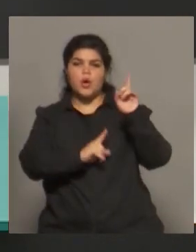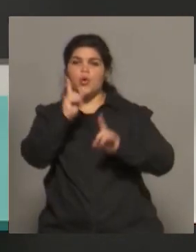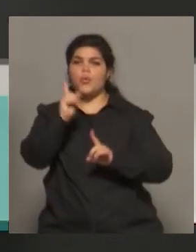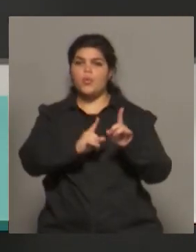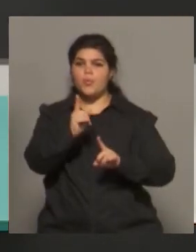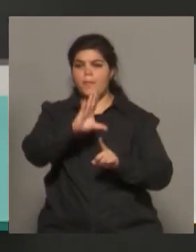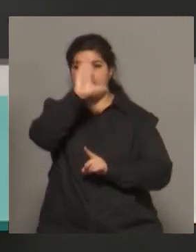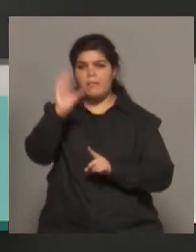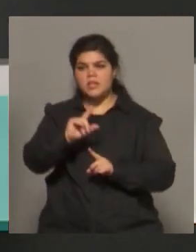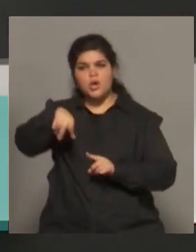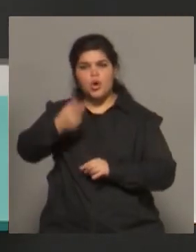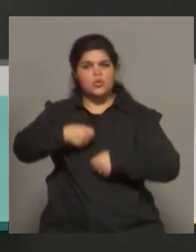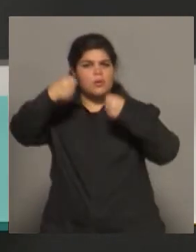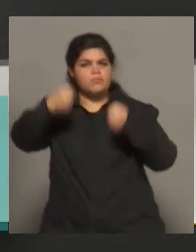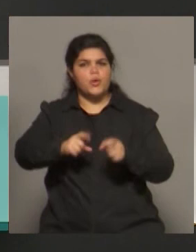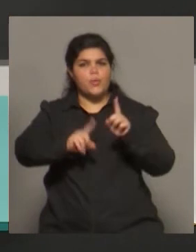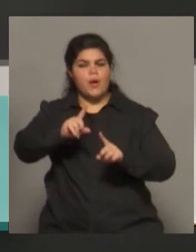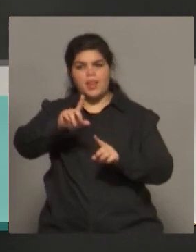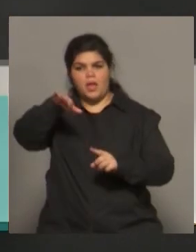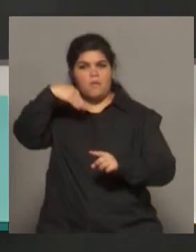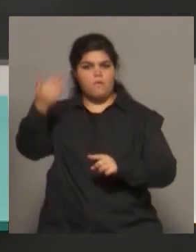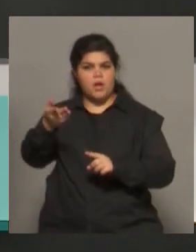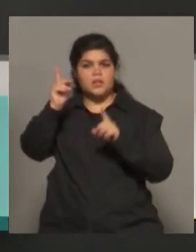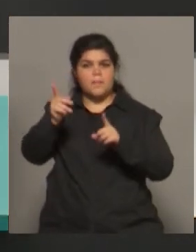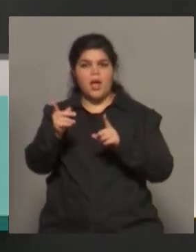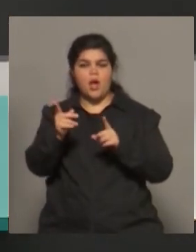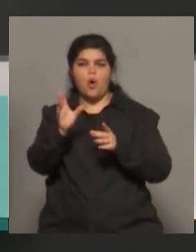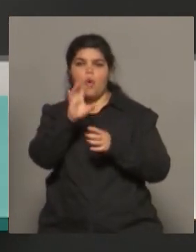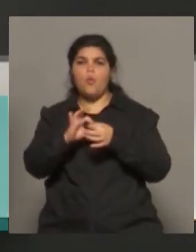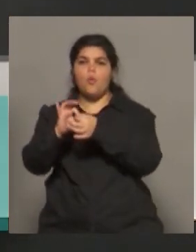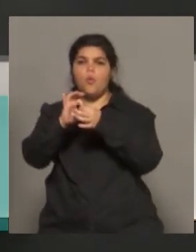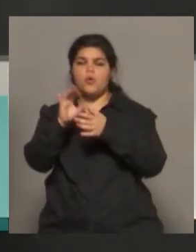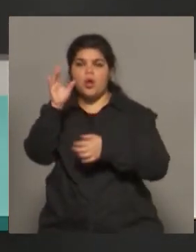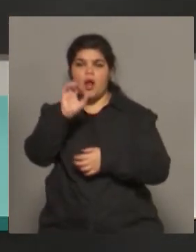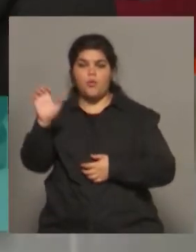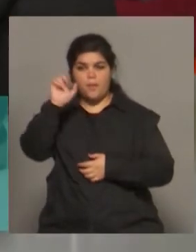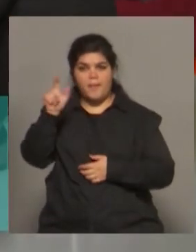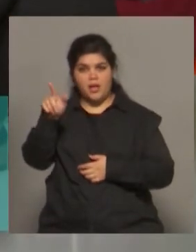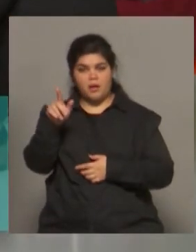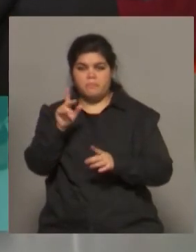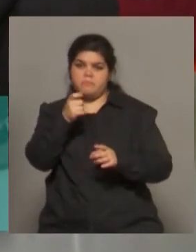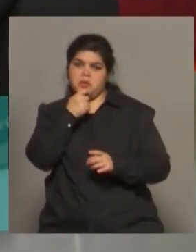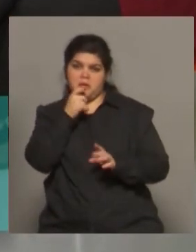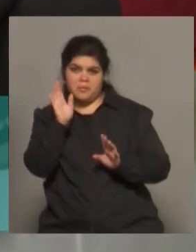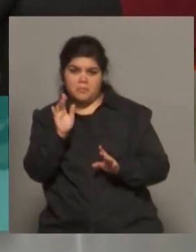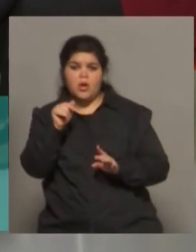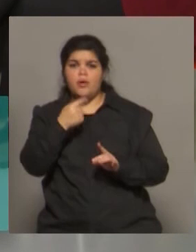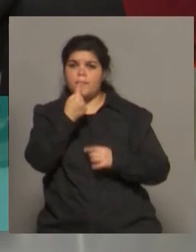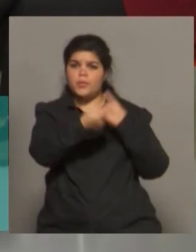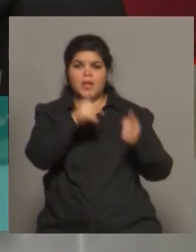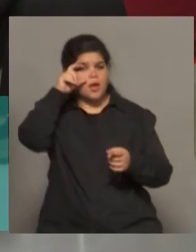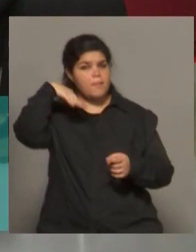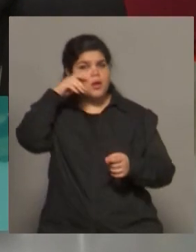otros países, ¿sí? Del extranjero o de otras uniones, ¿sí?, como la europea. Y quería preguntarle a Manuel cómo, si se toman en cuenta, ¿no?,